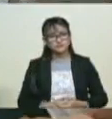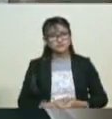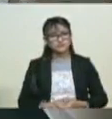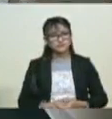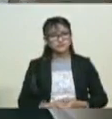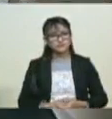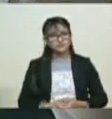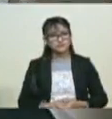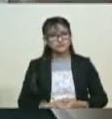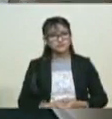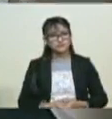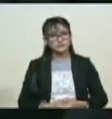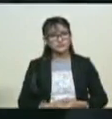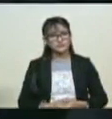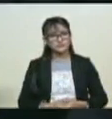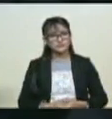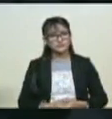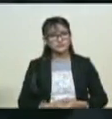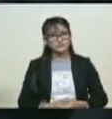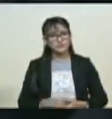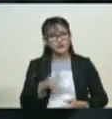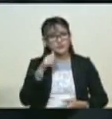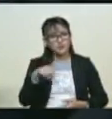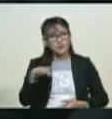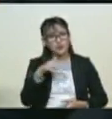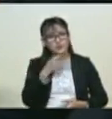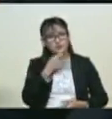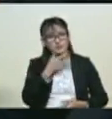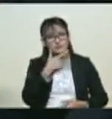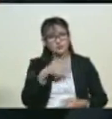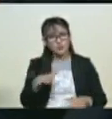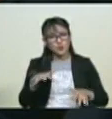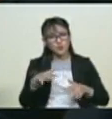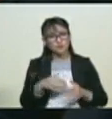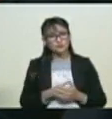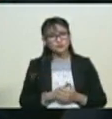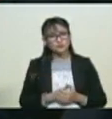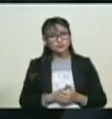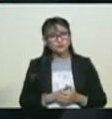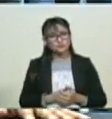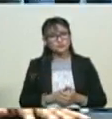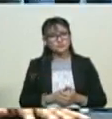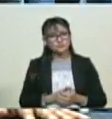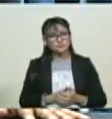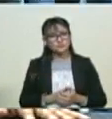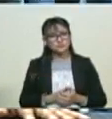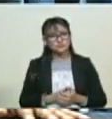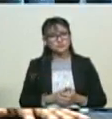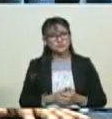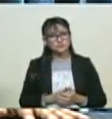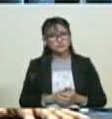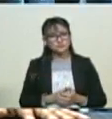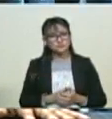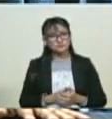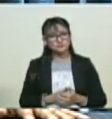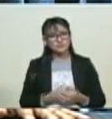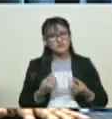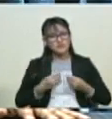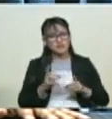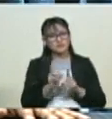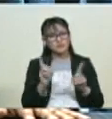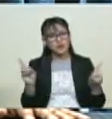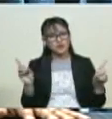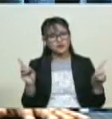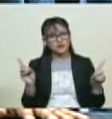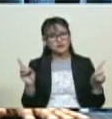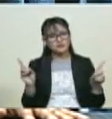que podamos cultivar el pueblo hermoso el pueblo valiente en una vida democrática